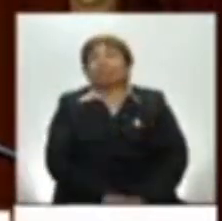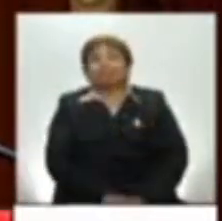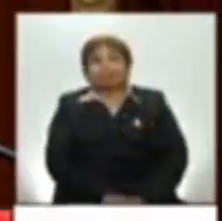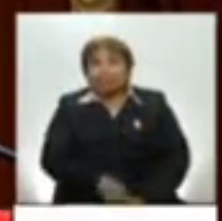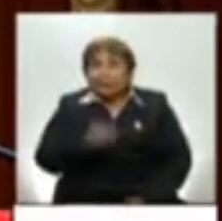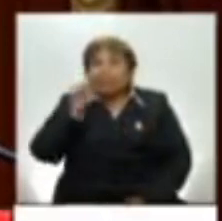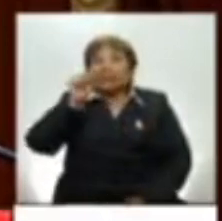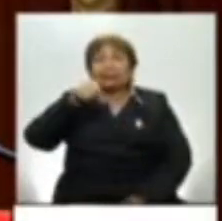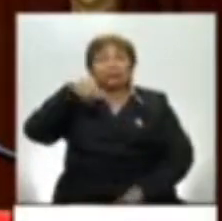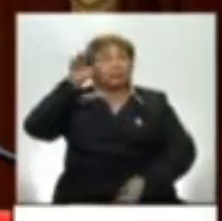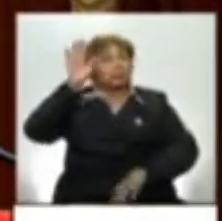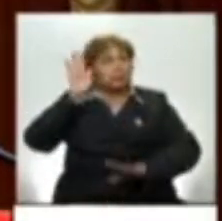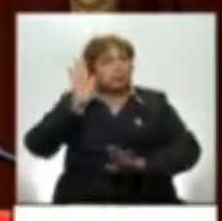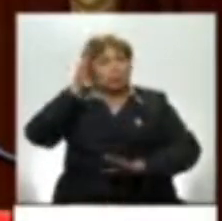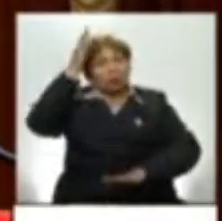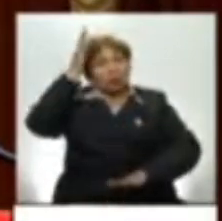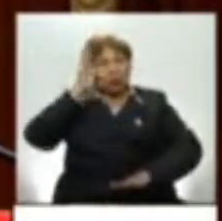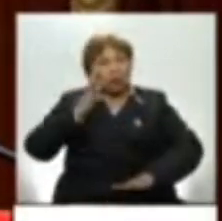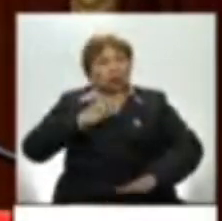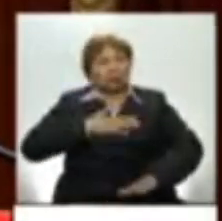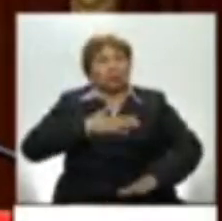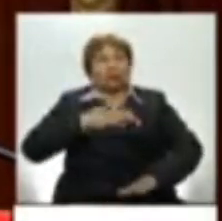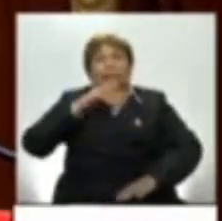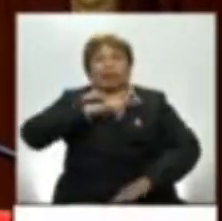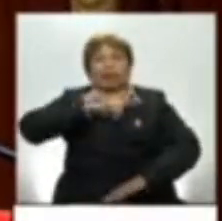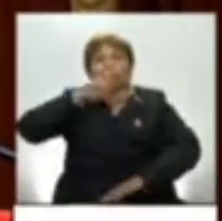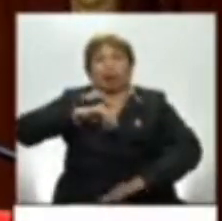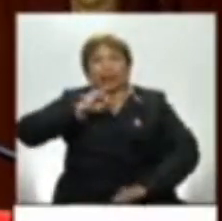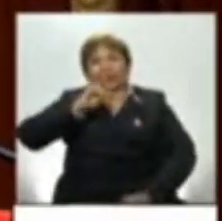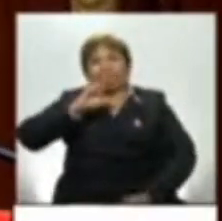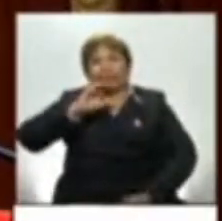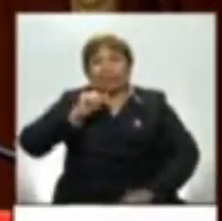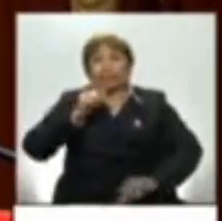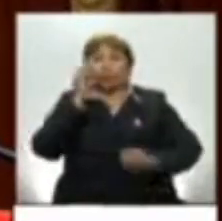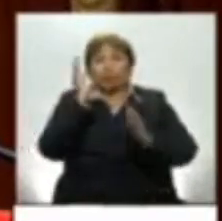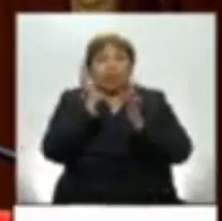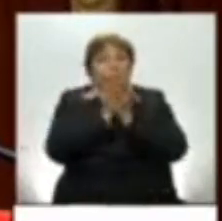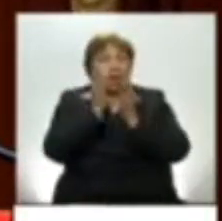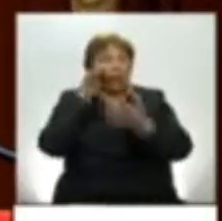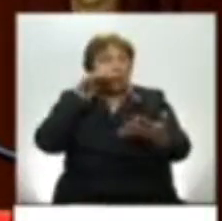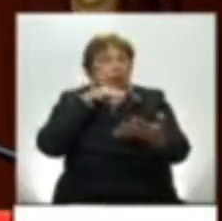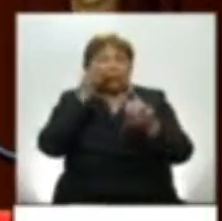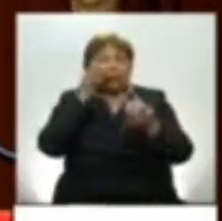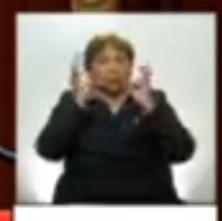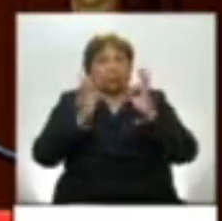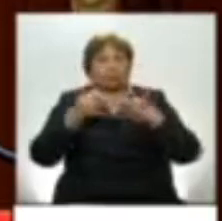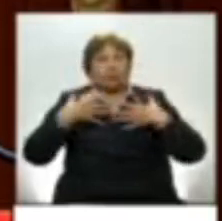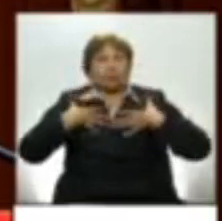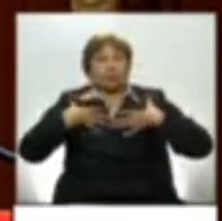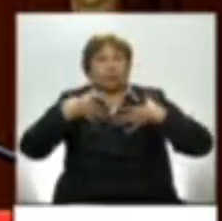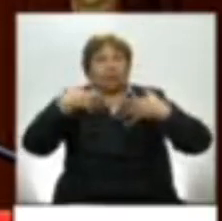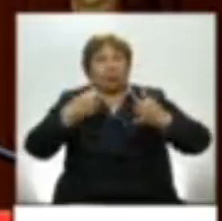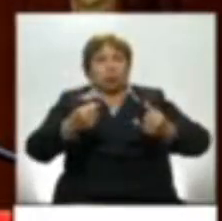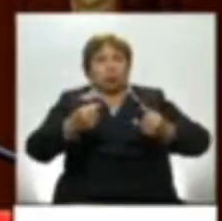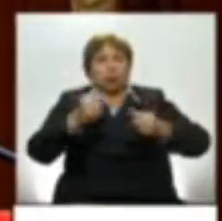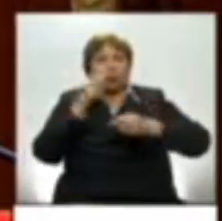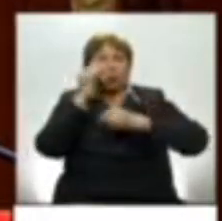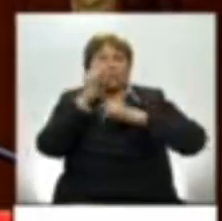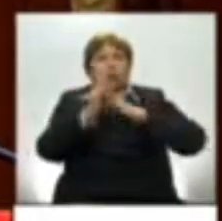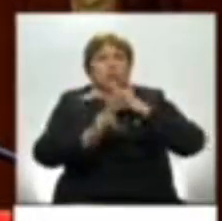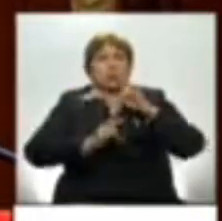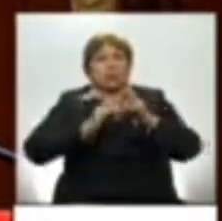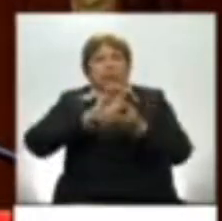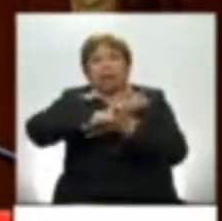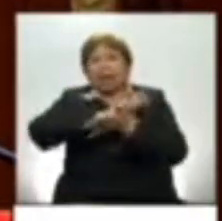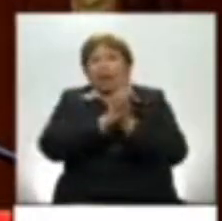Dios, por la patria, por mi región Ica, por una educación y salud universal,